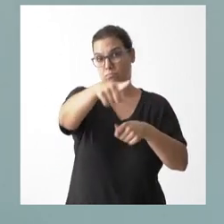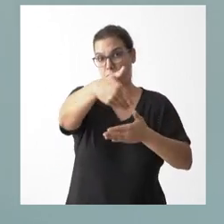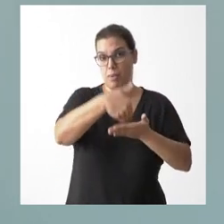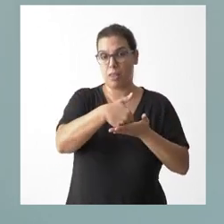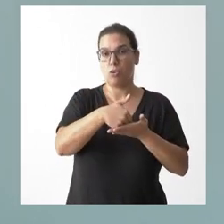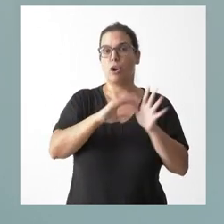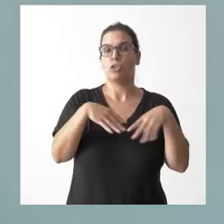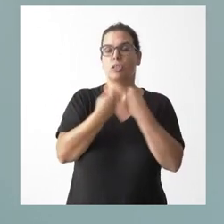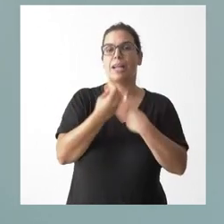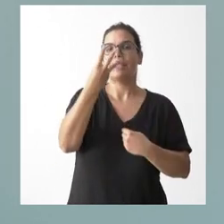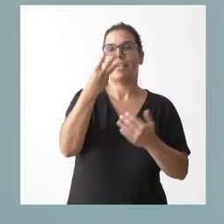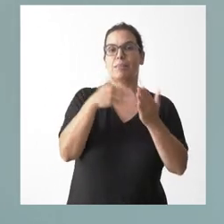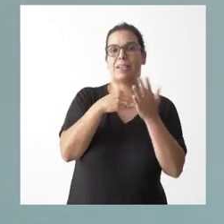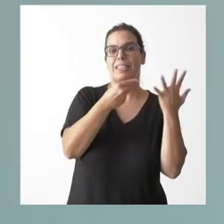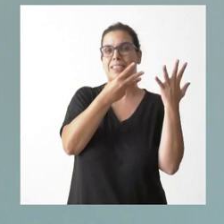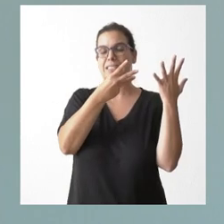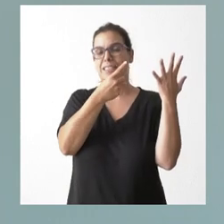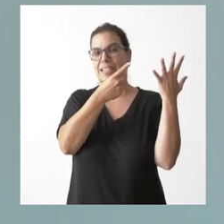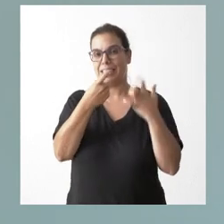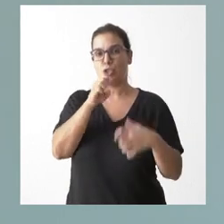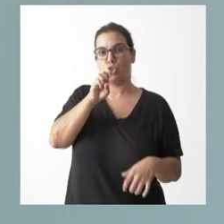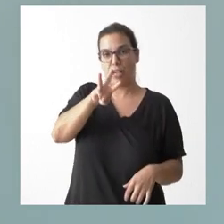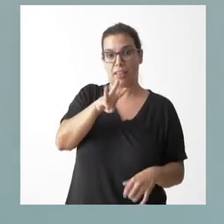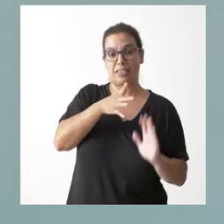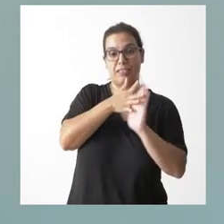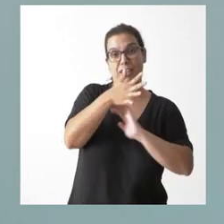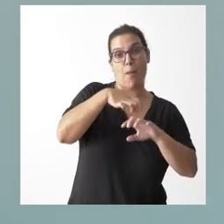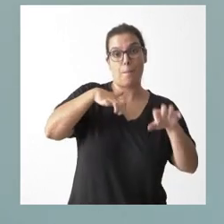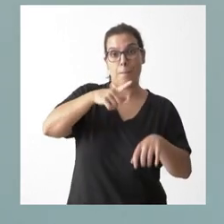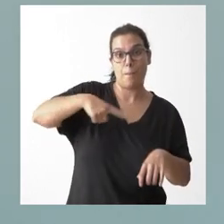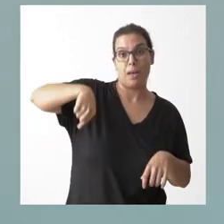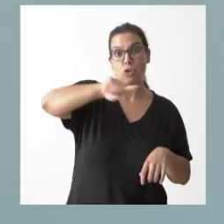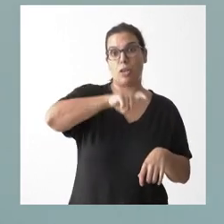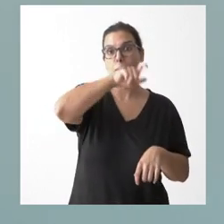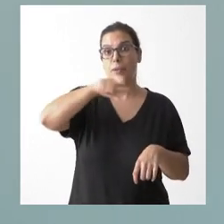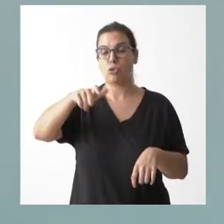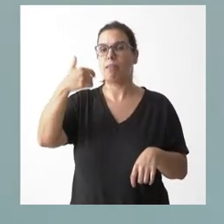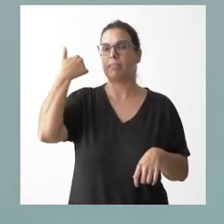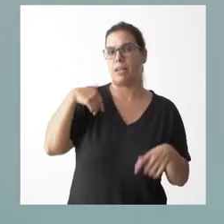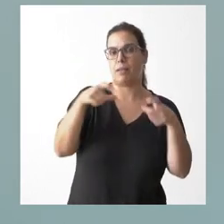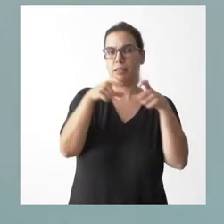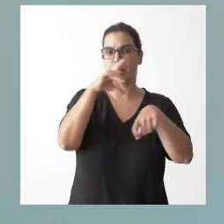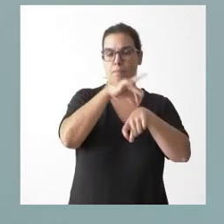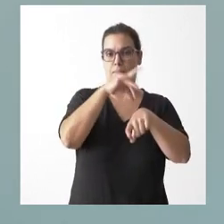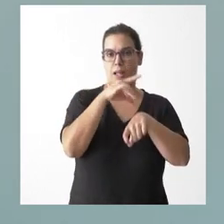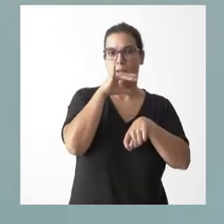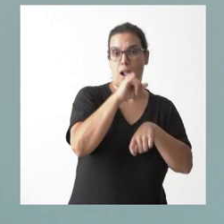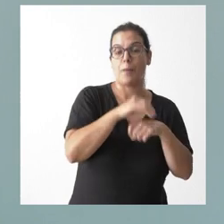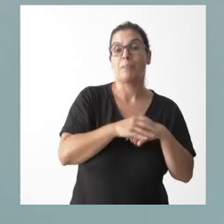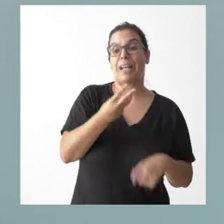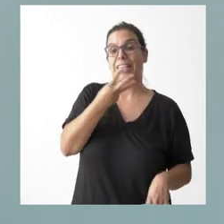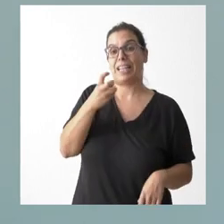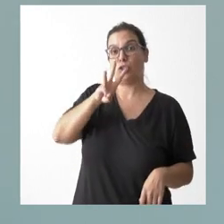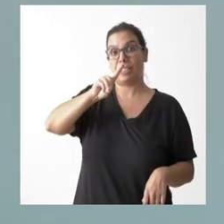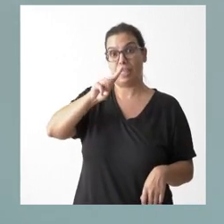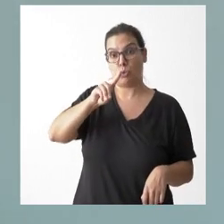a 3.613, por tanto, la mayoría de ellas. Citar que 331 son